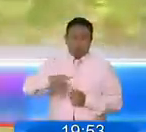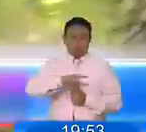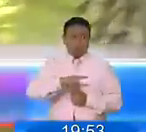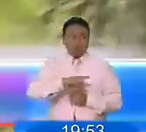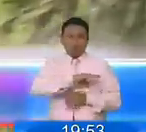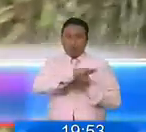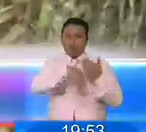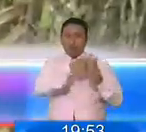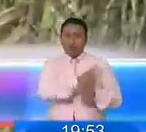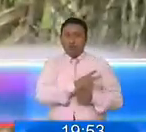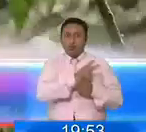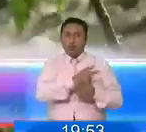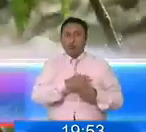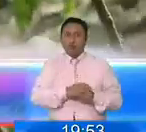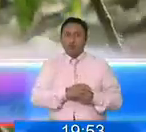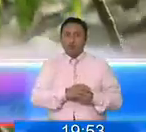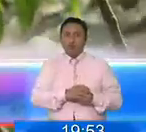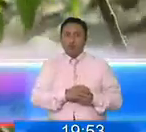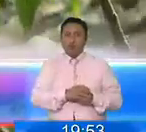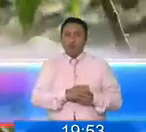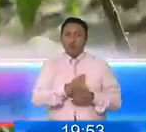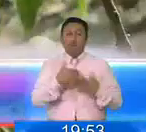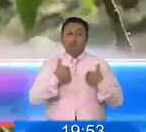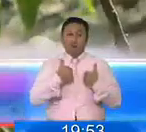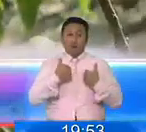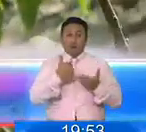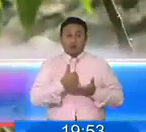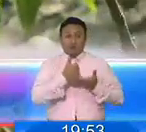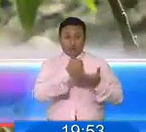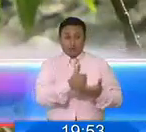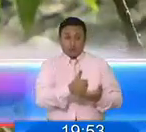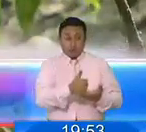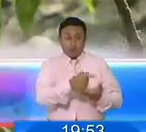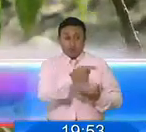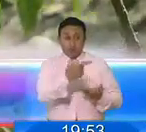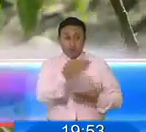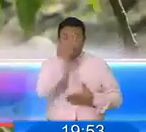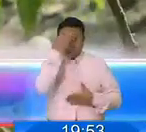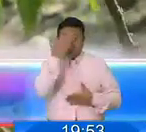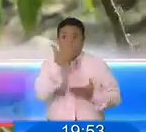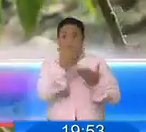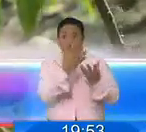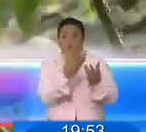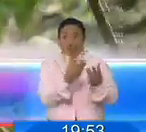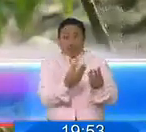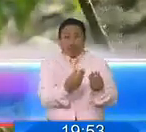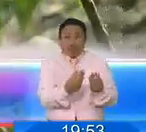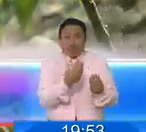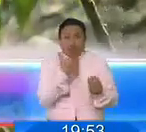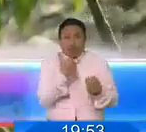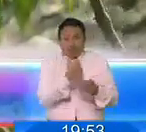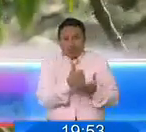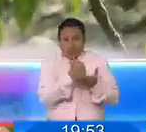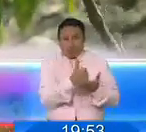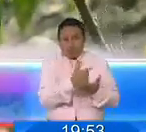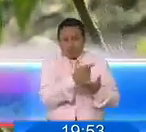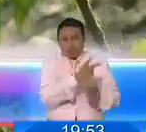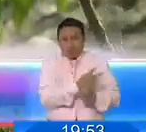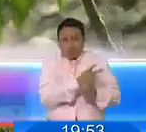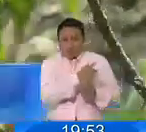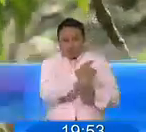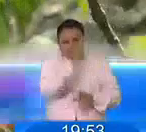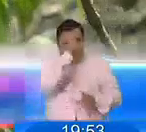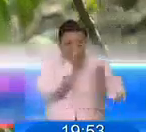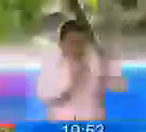ecosistema estamos ayudando a los más a los animales porque como sabemos que están en peligro de extinción podemos conservar más para aprender más sobre sobre